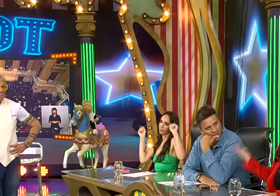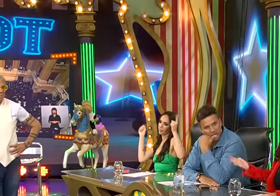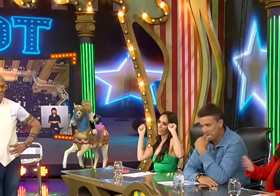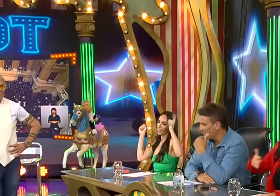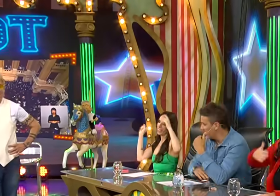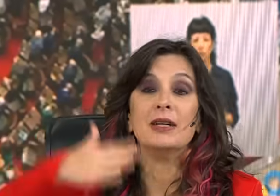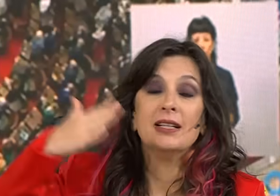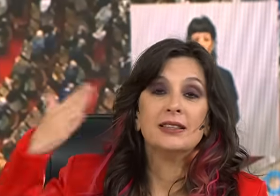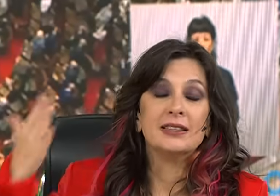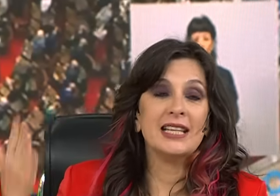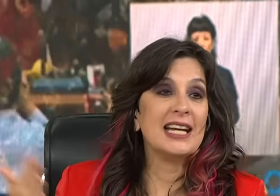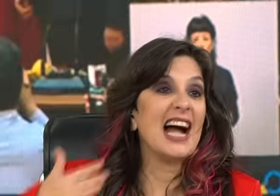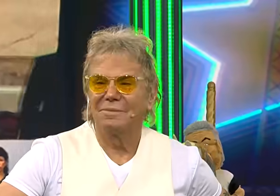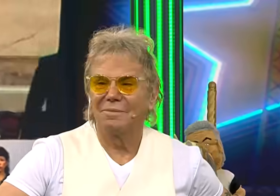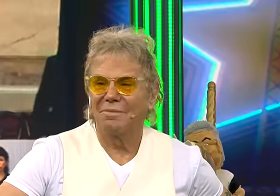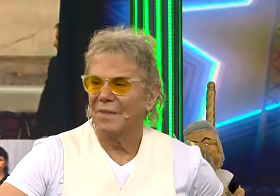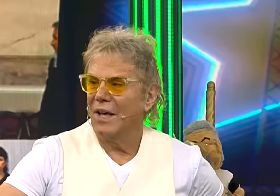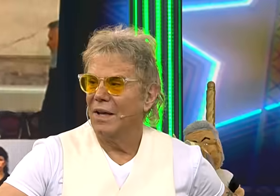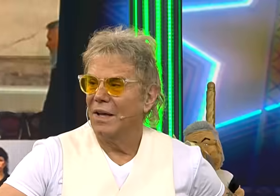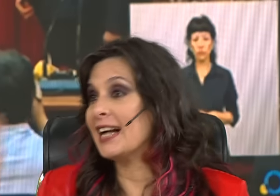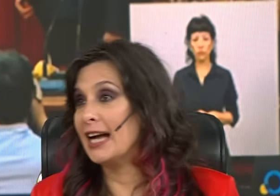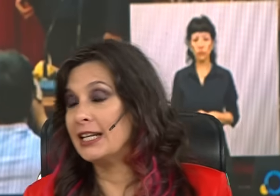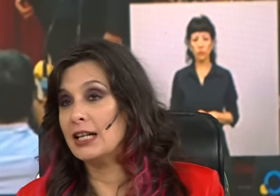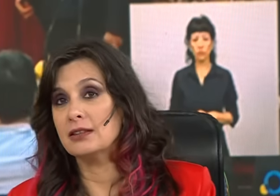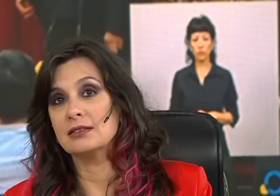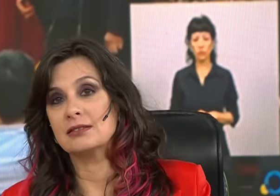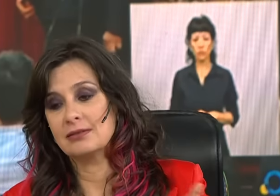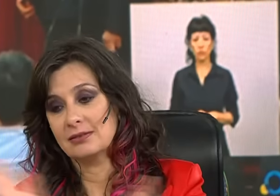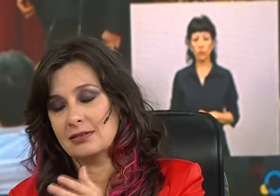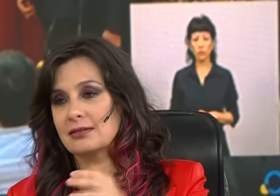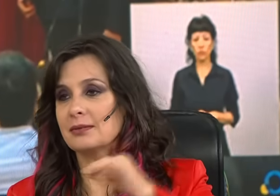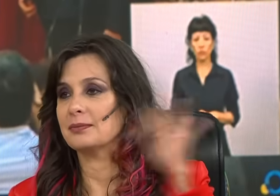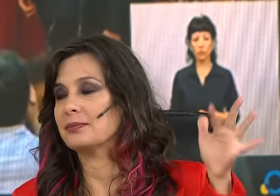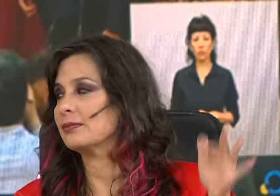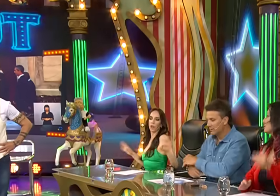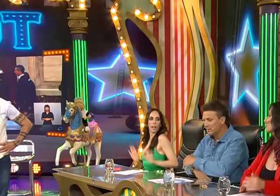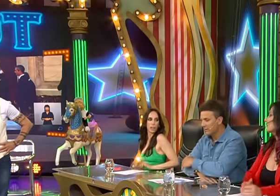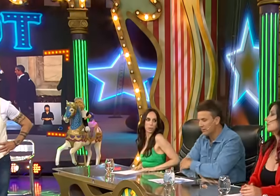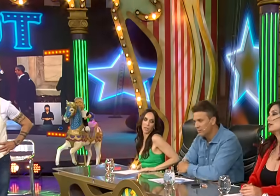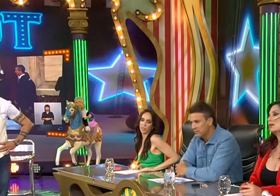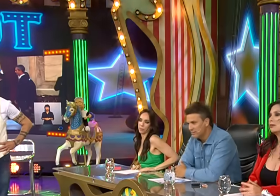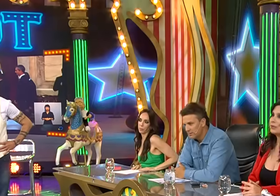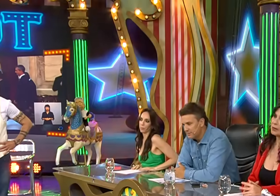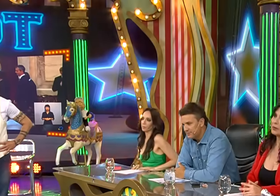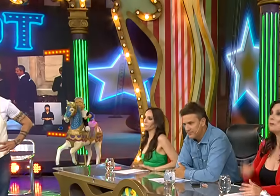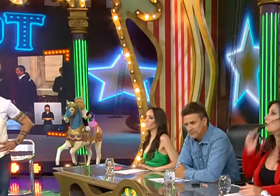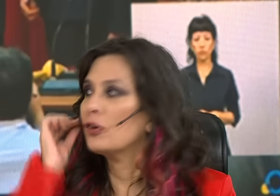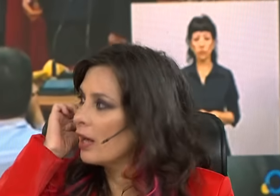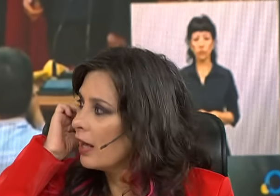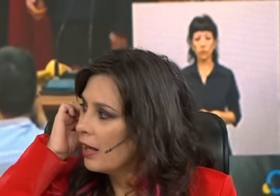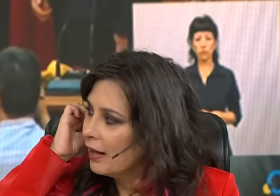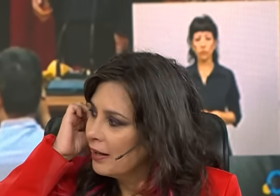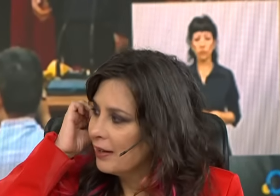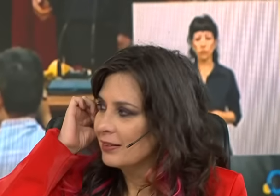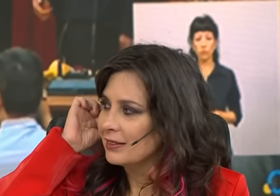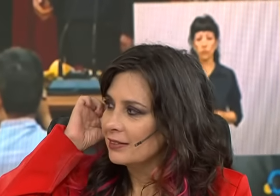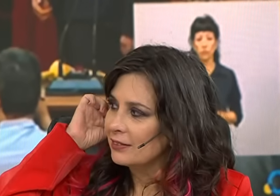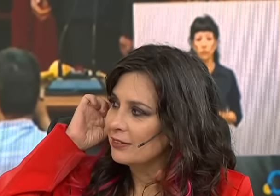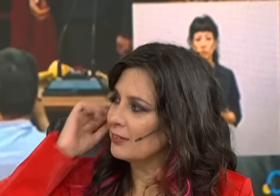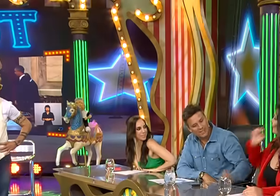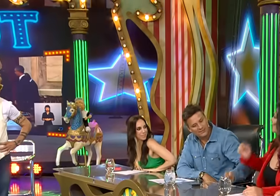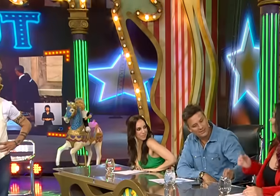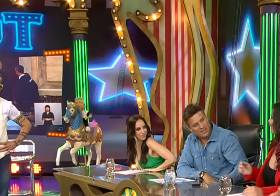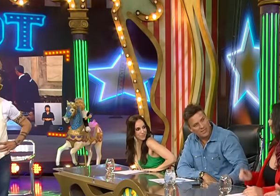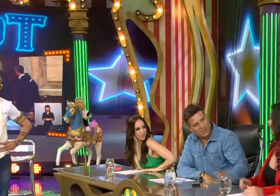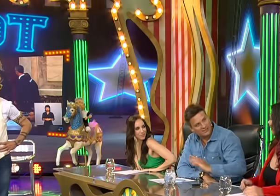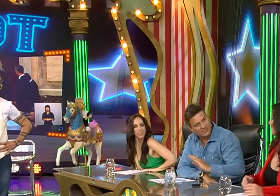vengo de un show preparado. Vengo desde Canning. Acá este gobierno se empieza así, yo acá y vos ahí, mi amor. ¿Por qué? No hay silla,